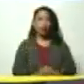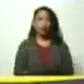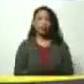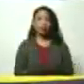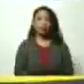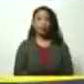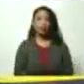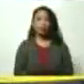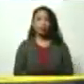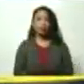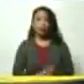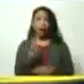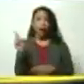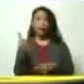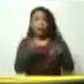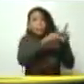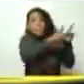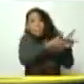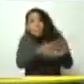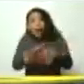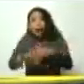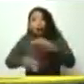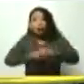ese plan se ha hecho de manera